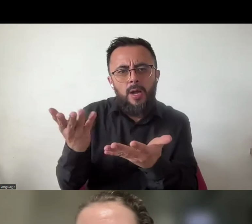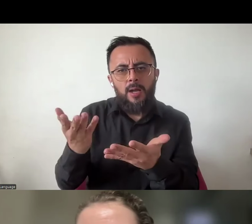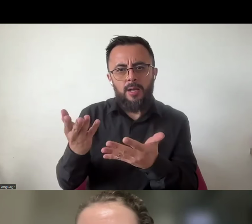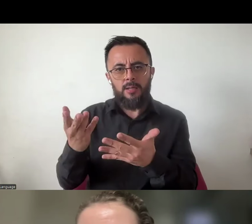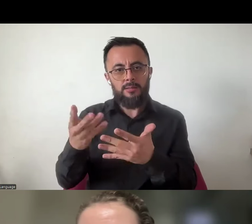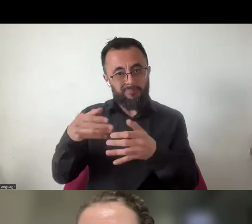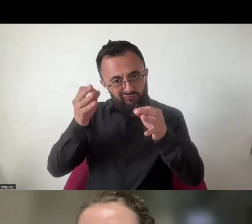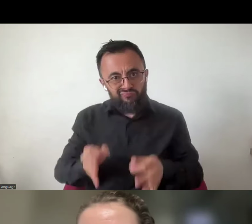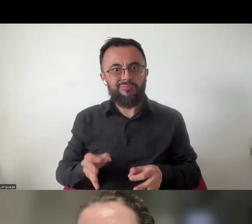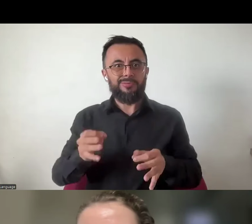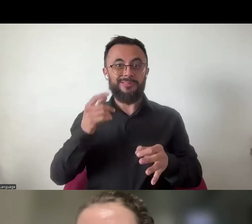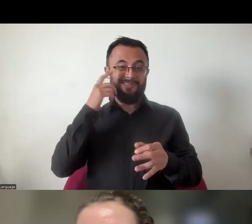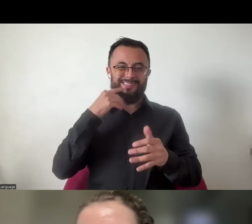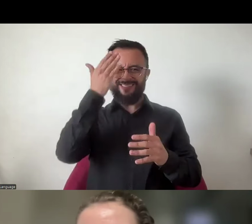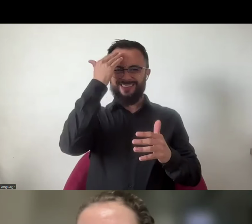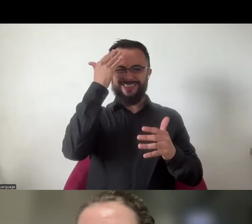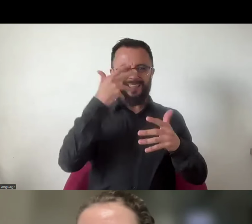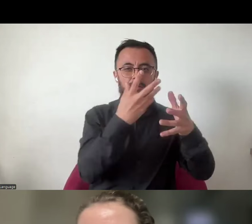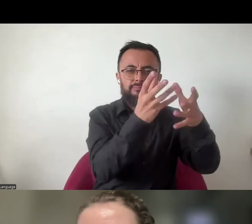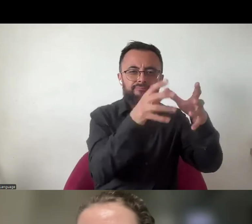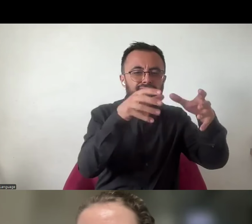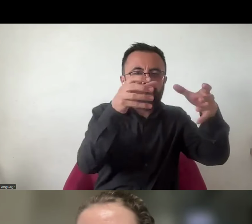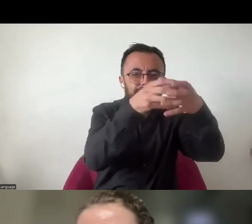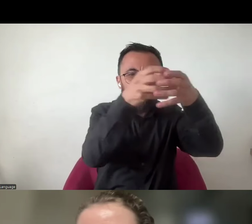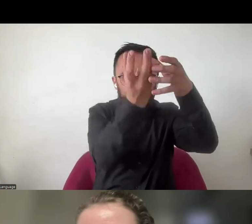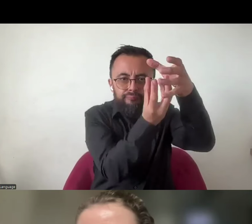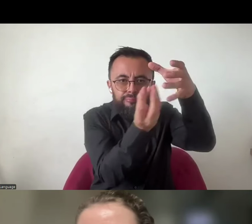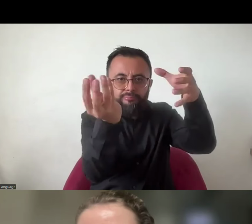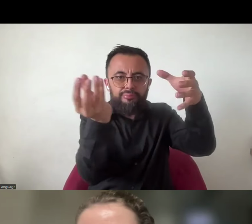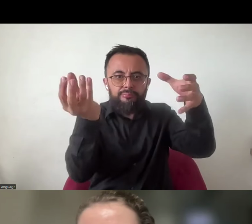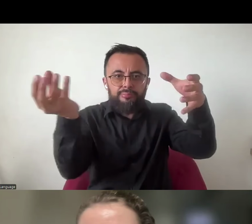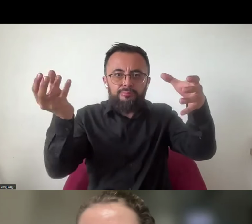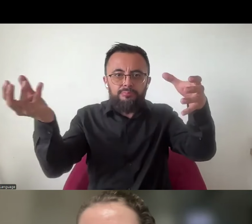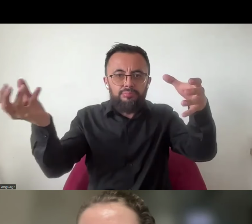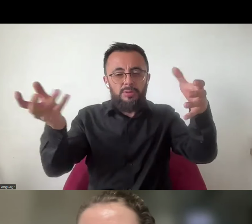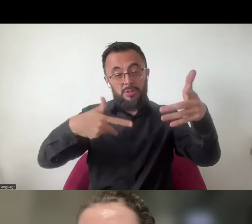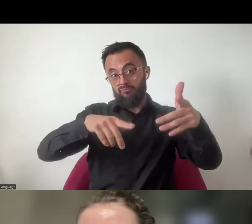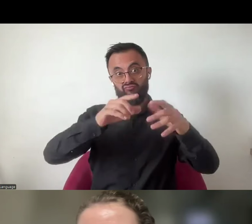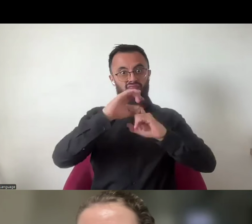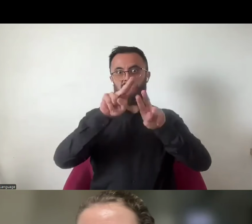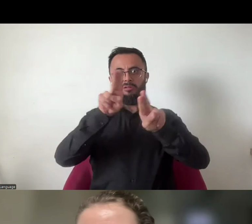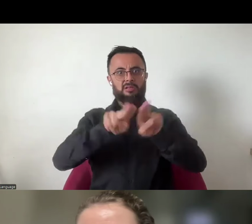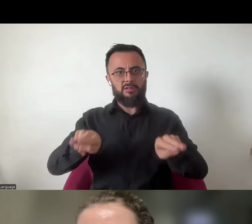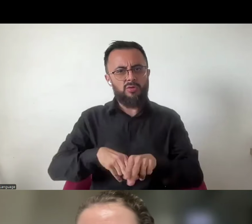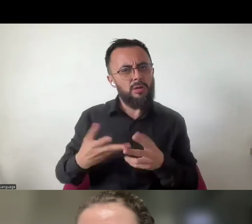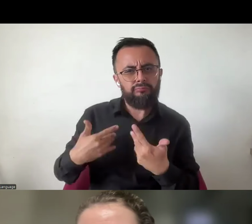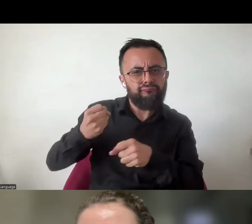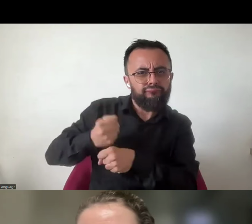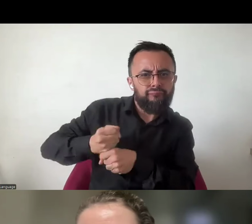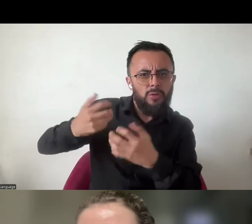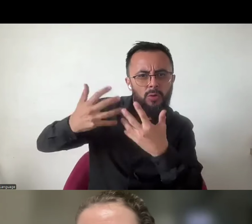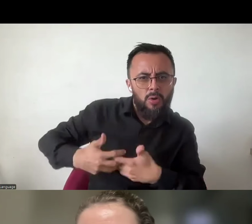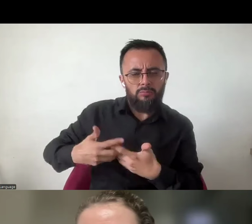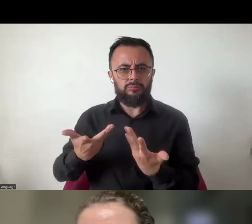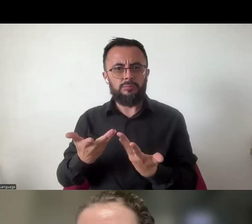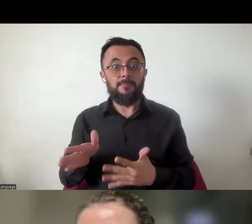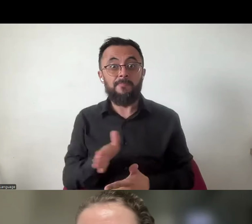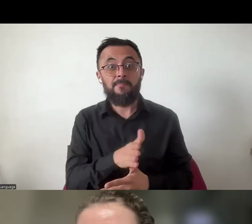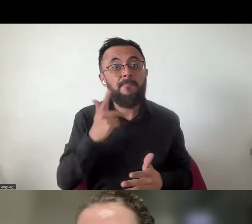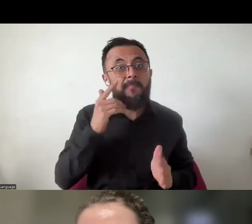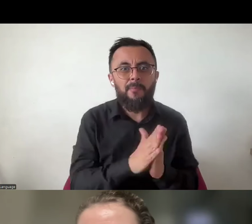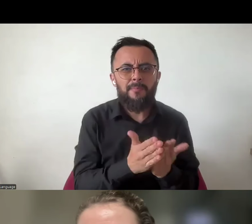de la clasificación internacional del funcionamiento. of the ¿Y cómo puede o international cuál es el papel functioning dentro classification. de What la is the guía de